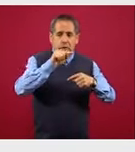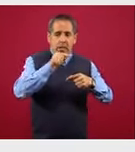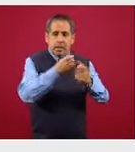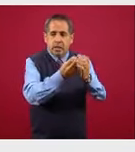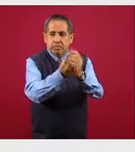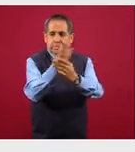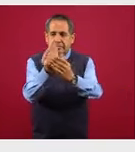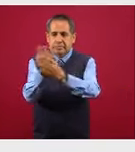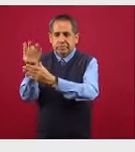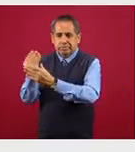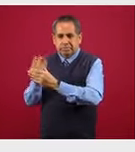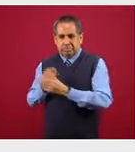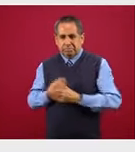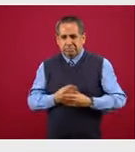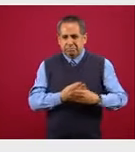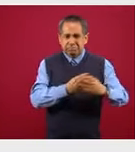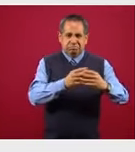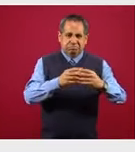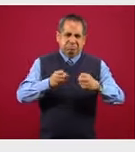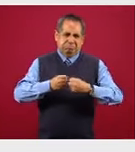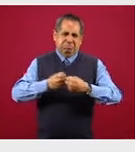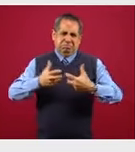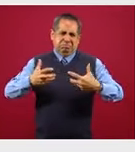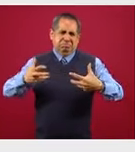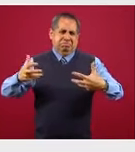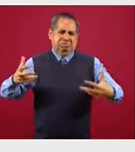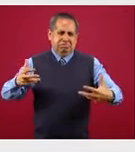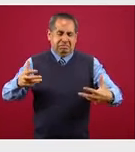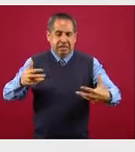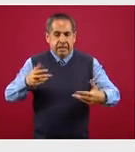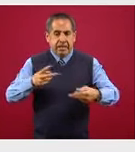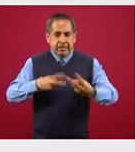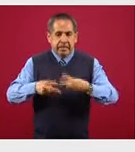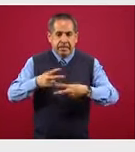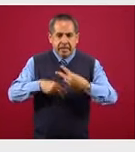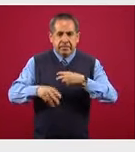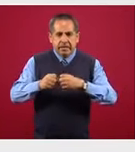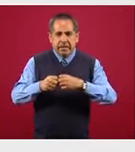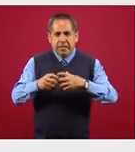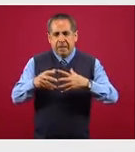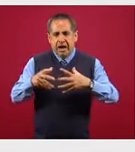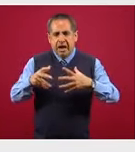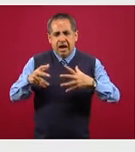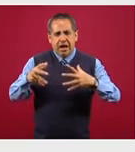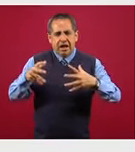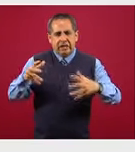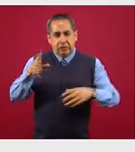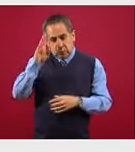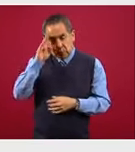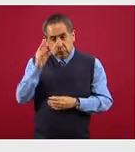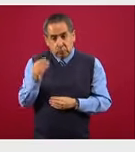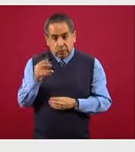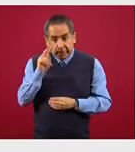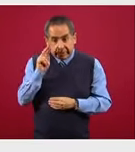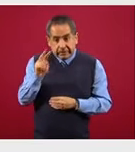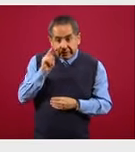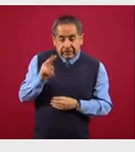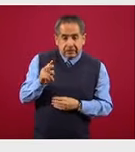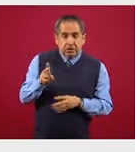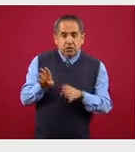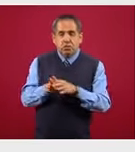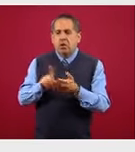con la principal transmisión. Vemos que esta va incrementando de intensidad en función de que empezamos a ver ya para